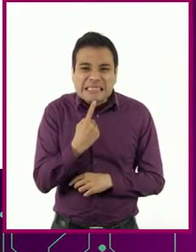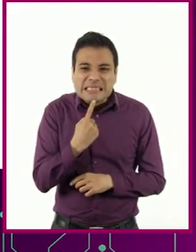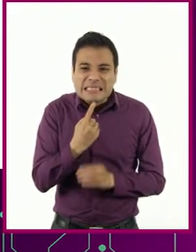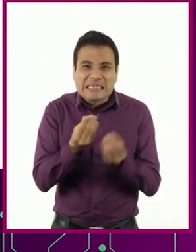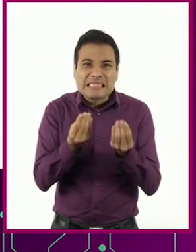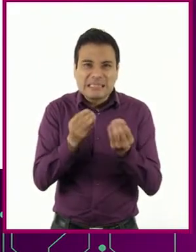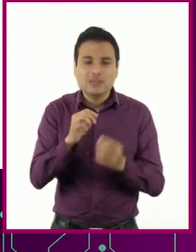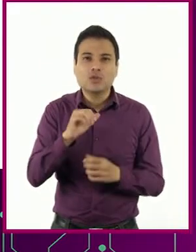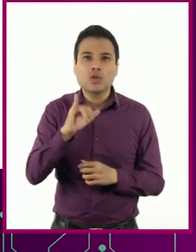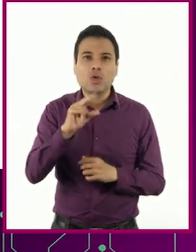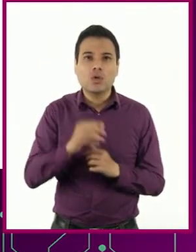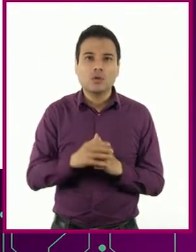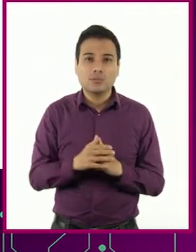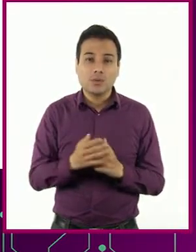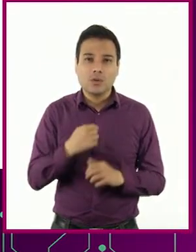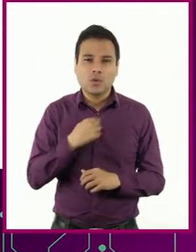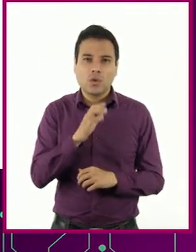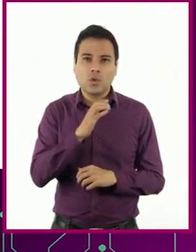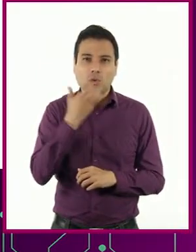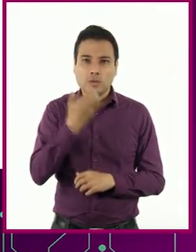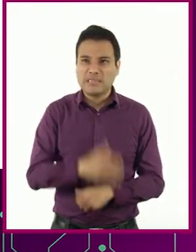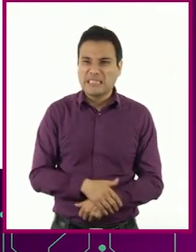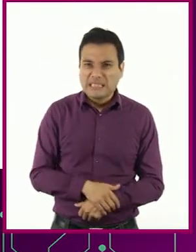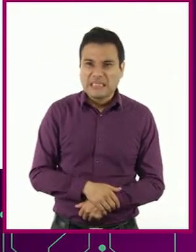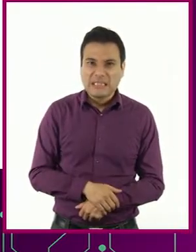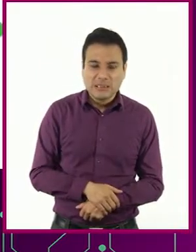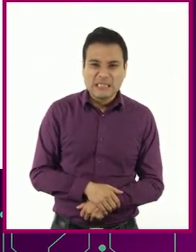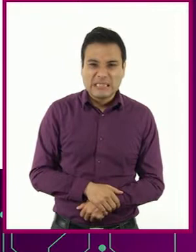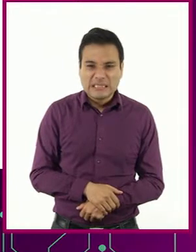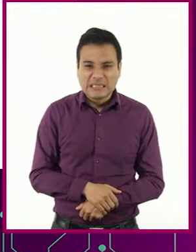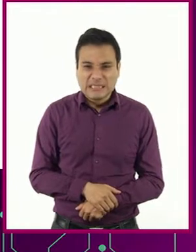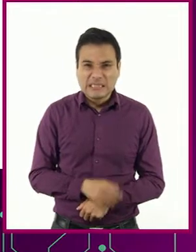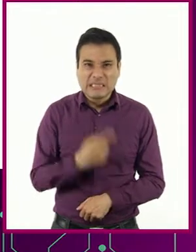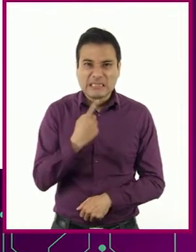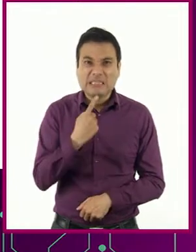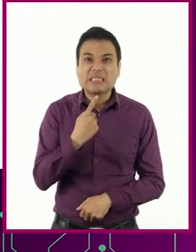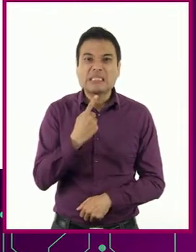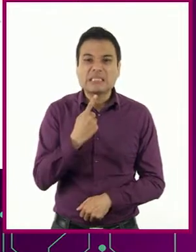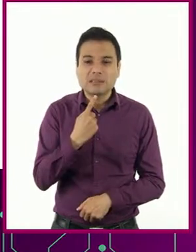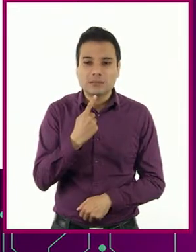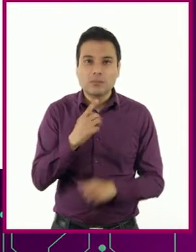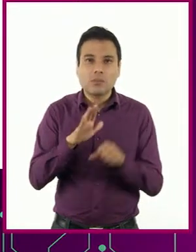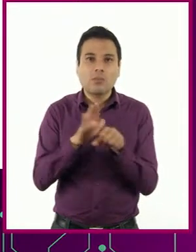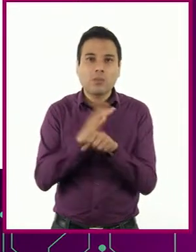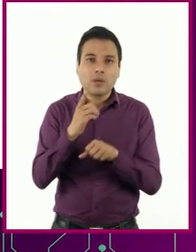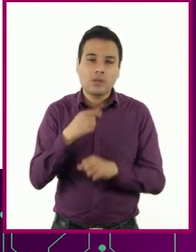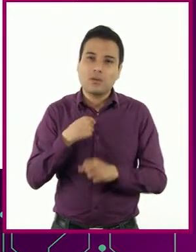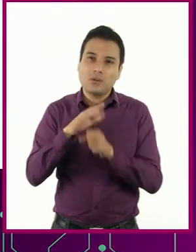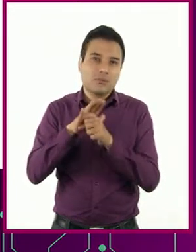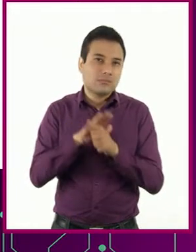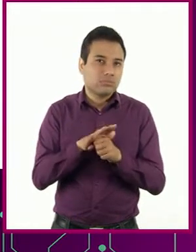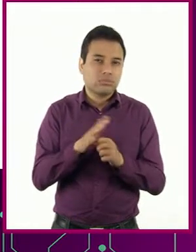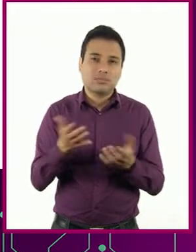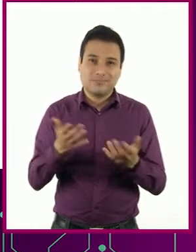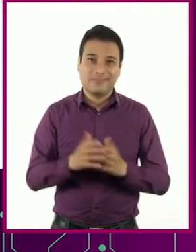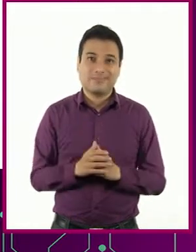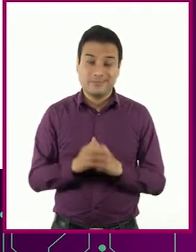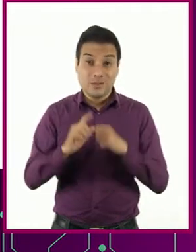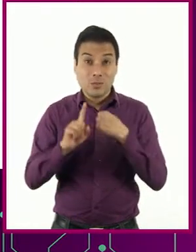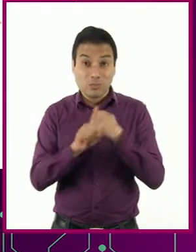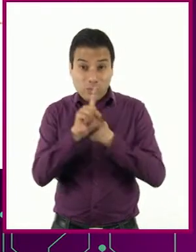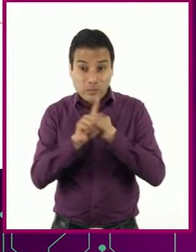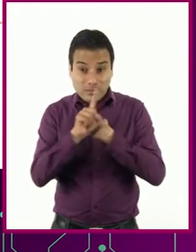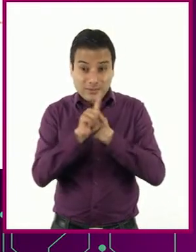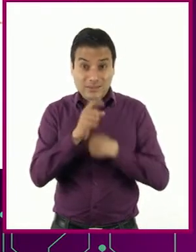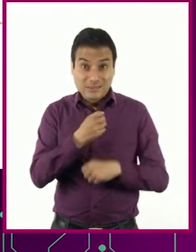les ha pasado? El hábito inconsciente por el que apretamos o rechinamos los dientes no es más que una consecuencia del estrés al que estamos sometidos. Los problemas de salud